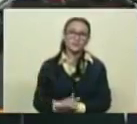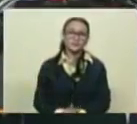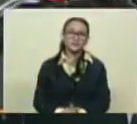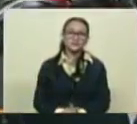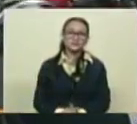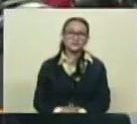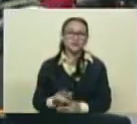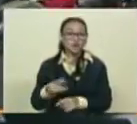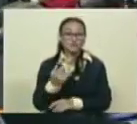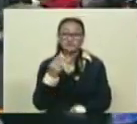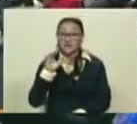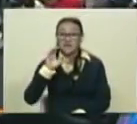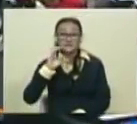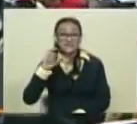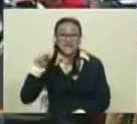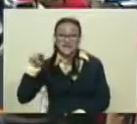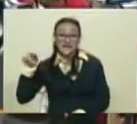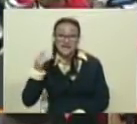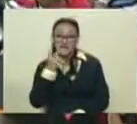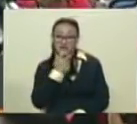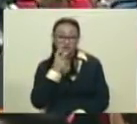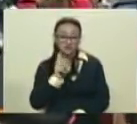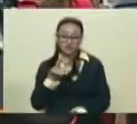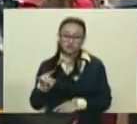por CNN en inglés.